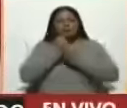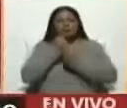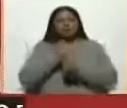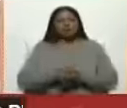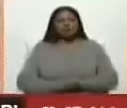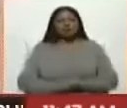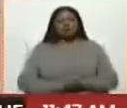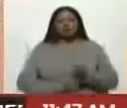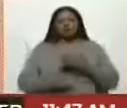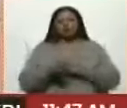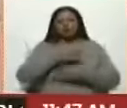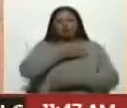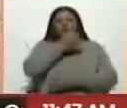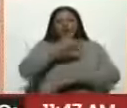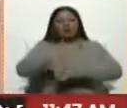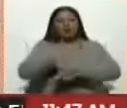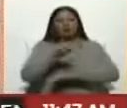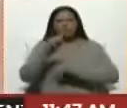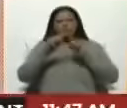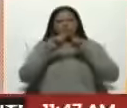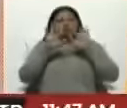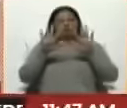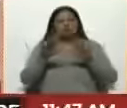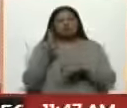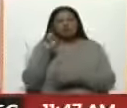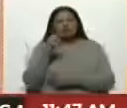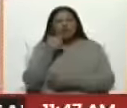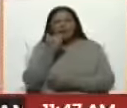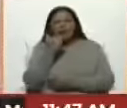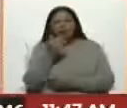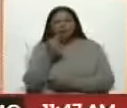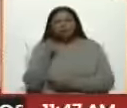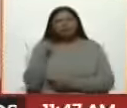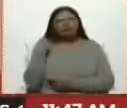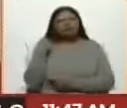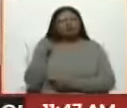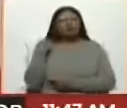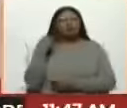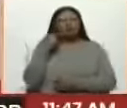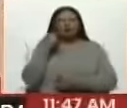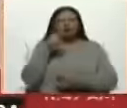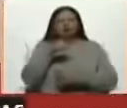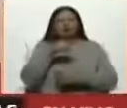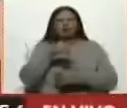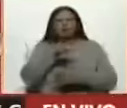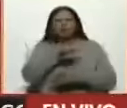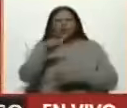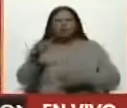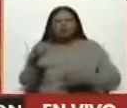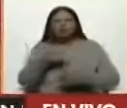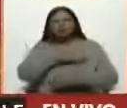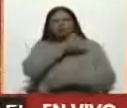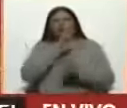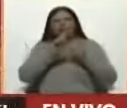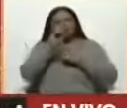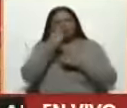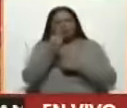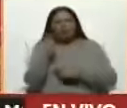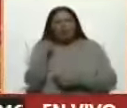sigo siendo su jefe de 1x10. Cuando usted necesite algo, dígame y yo le digo a mi gente, a mis jefes allá arriba,